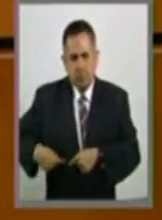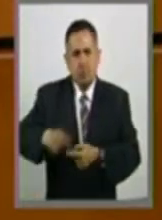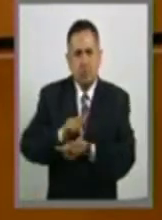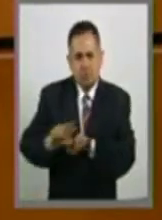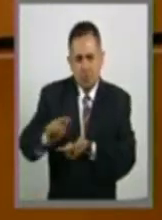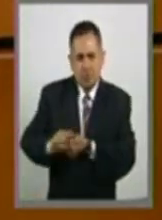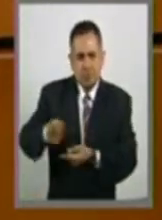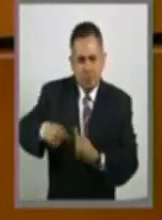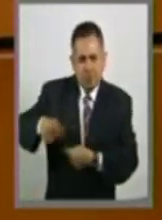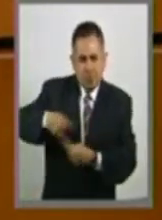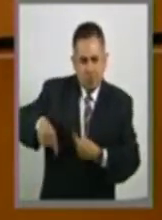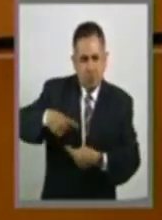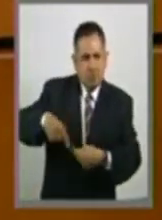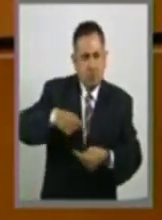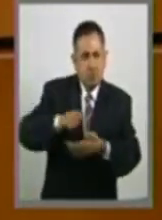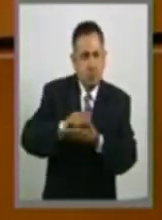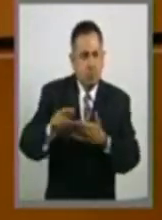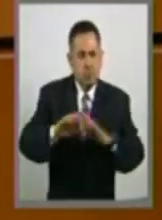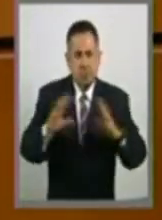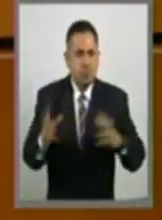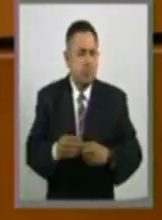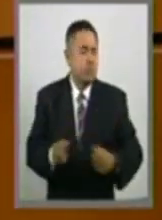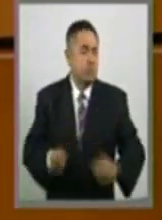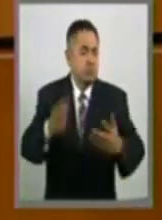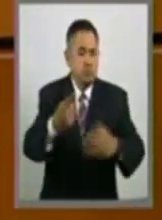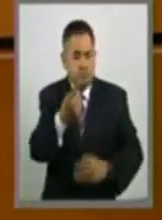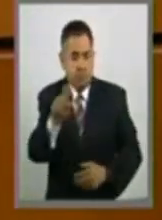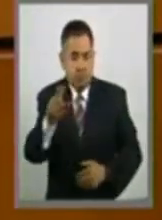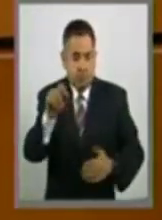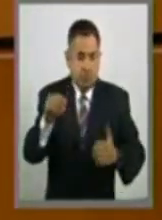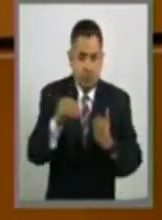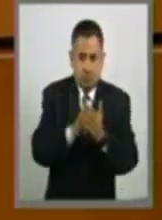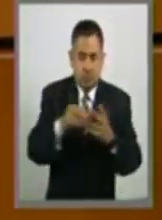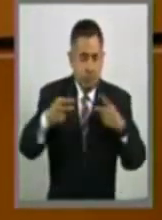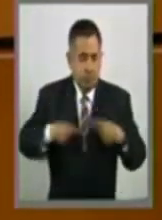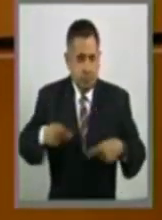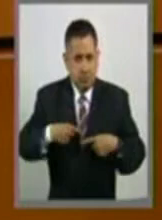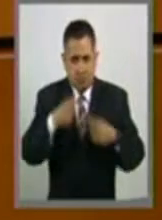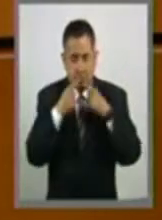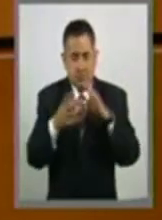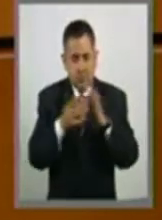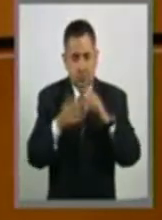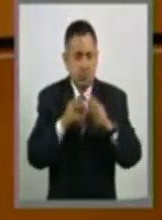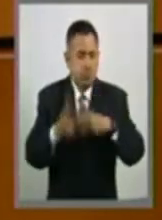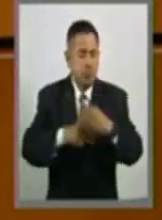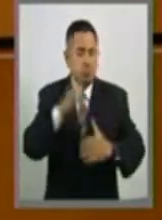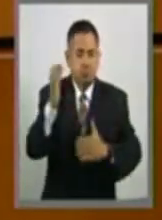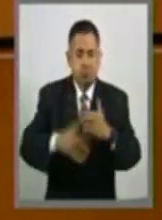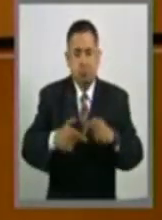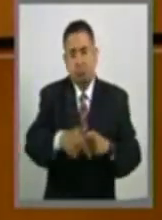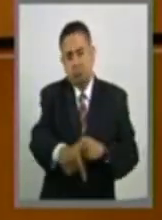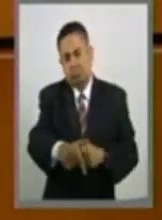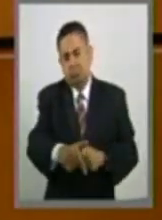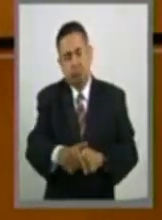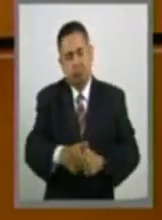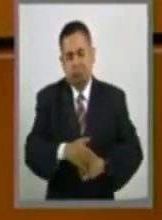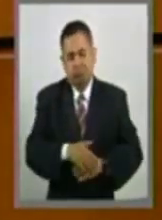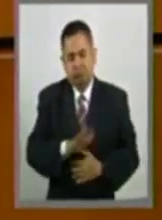Se calcula que en total son 120,000 los que están en grado terminal en todo el